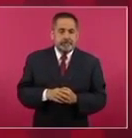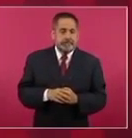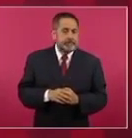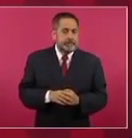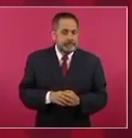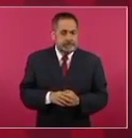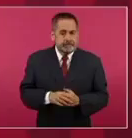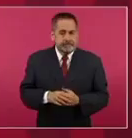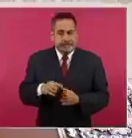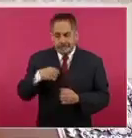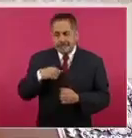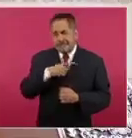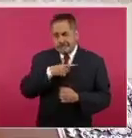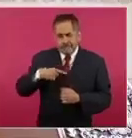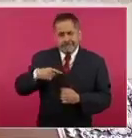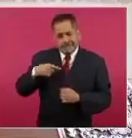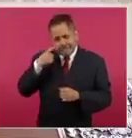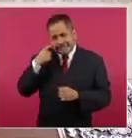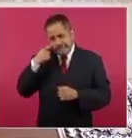tengo que